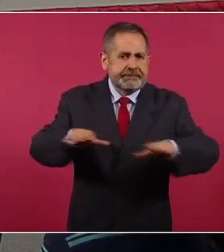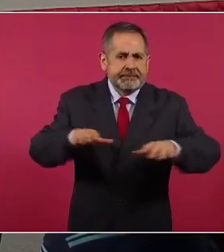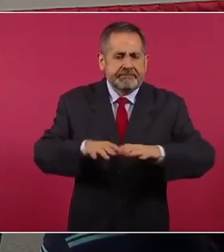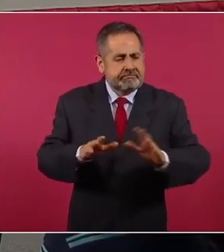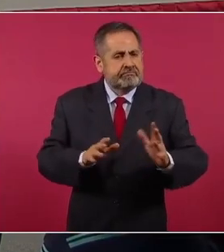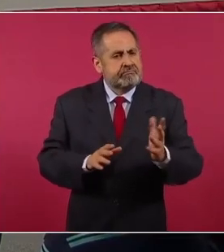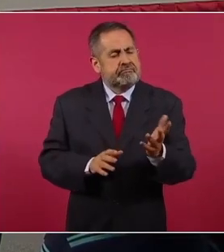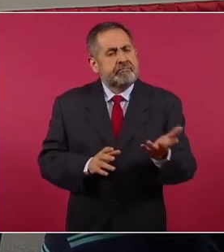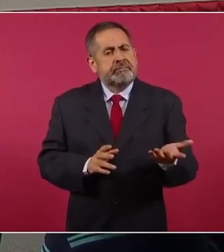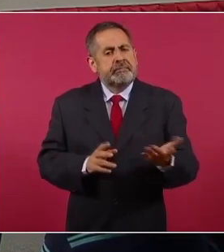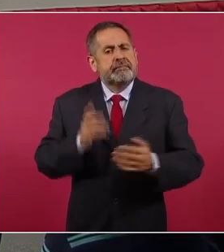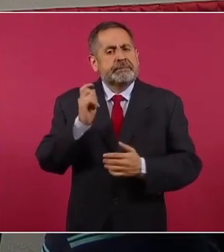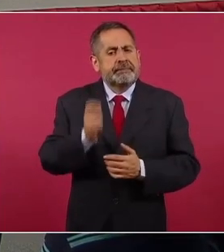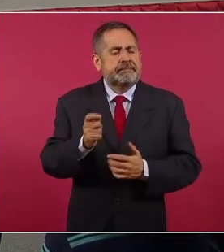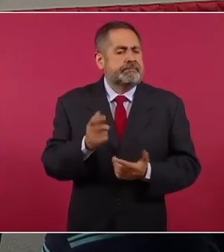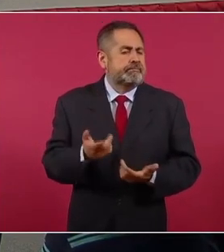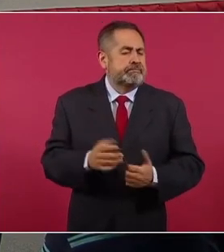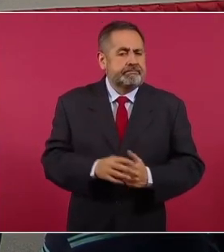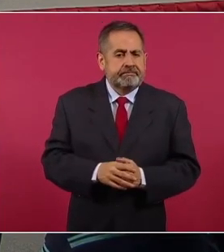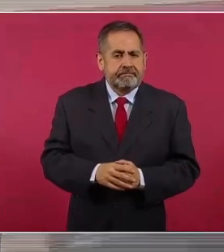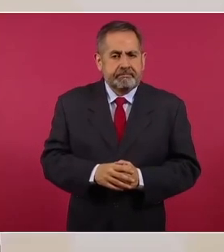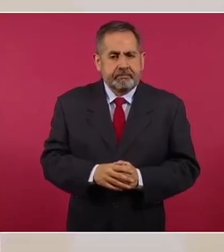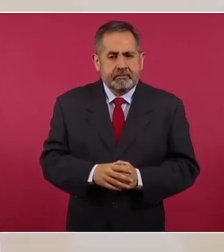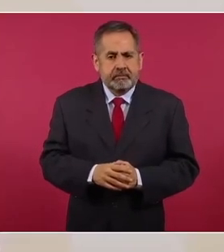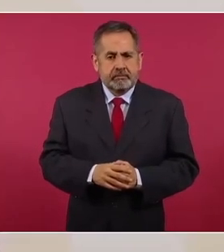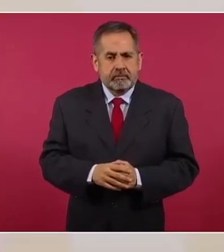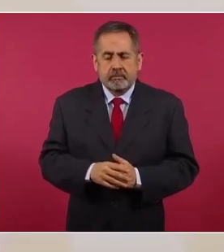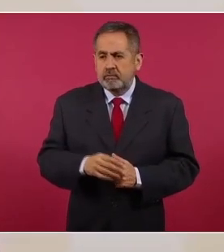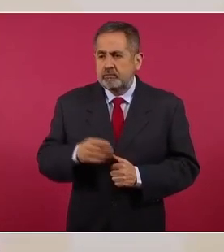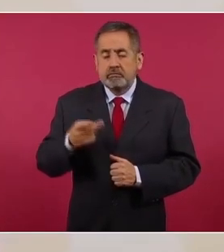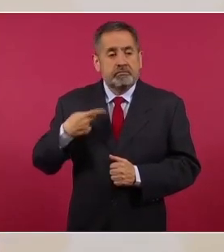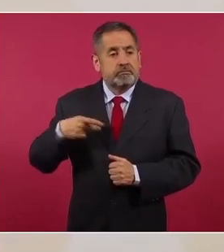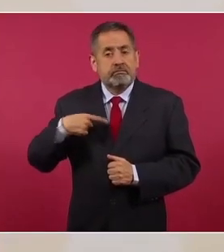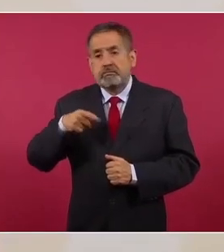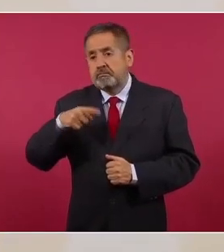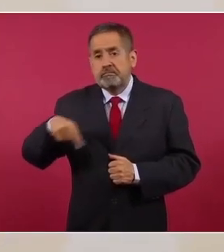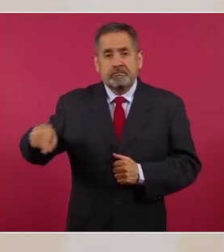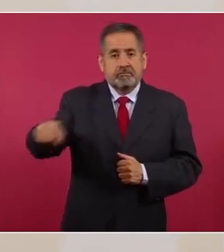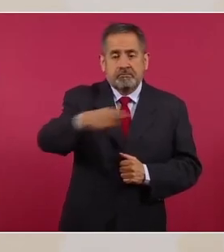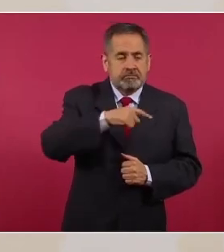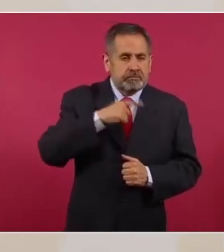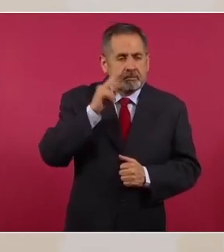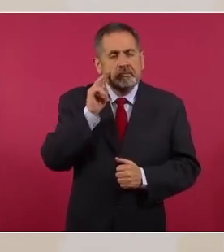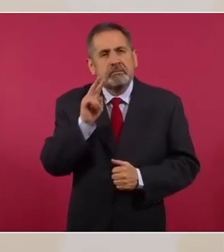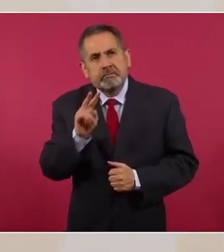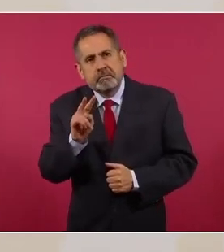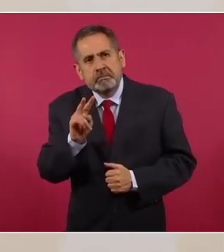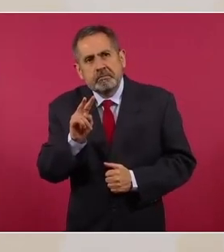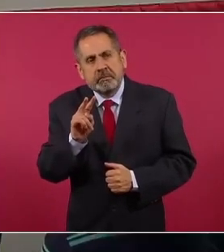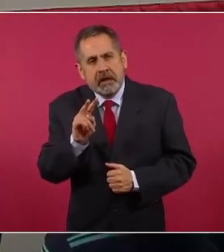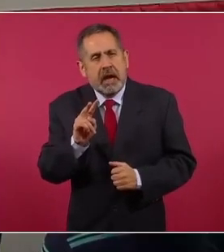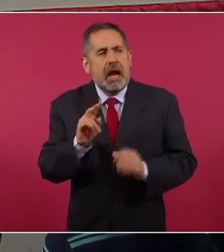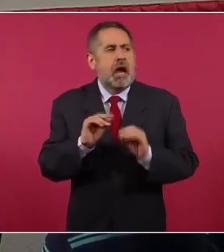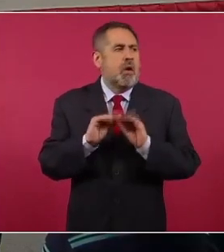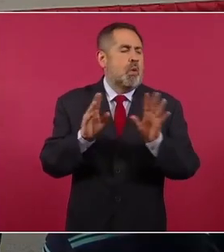es el que se tenga muy claro que no hay